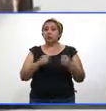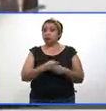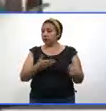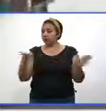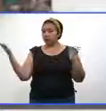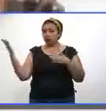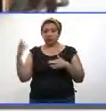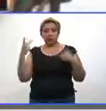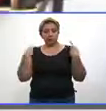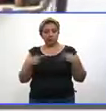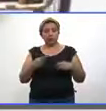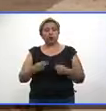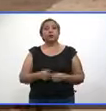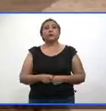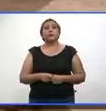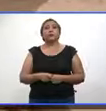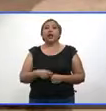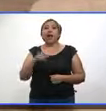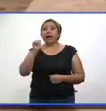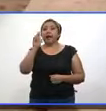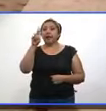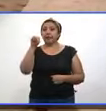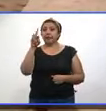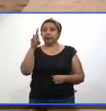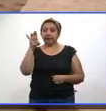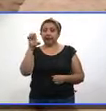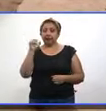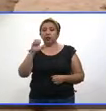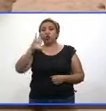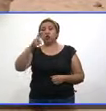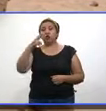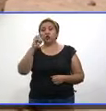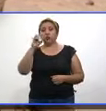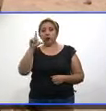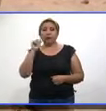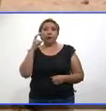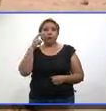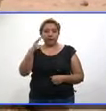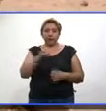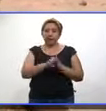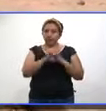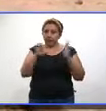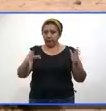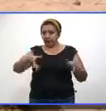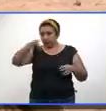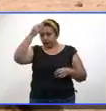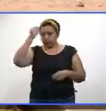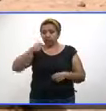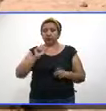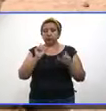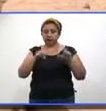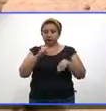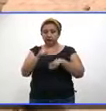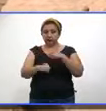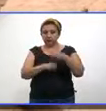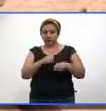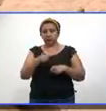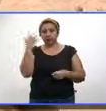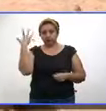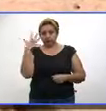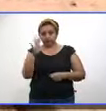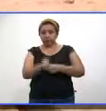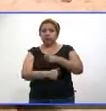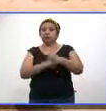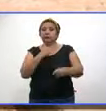carga como personas. Andrea, vecina de Chocholá, es un claro ejemplo, pues aprendió a manejar el triciclo desde los 10